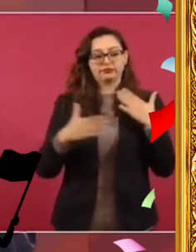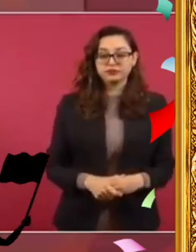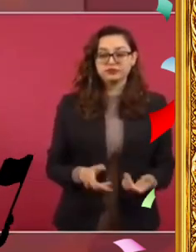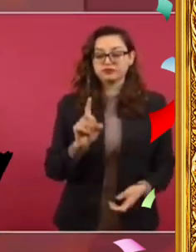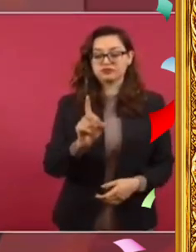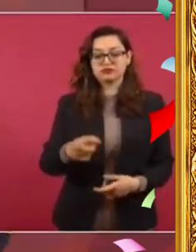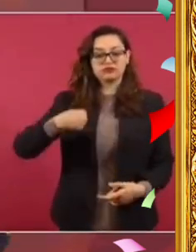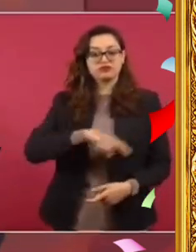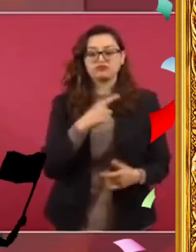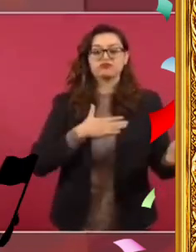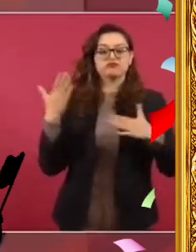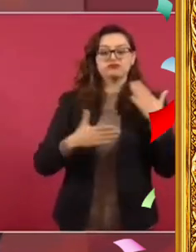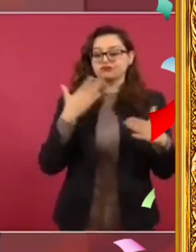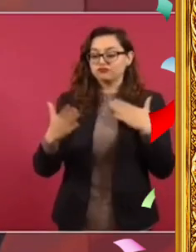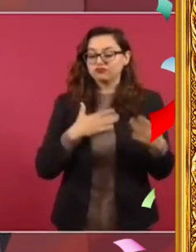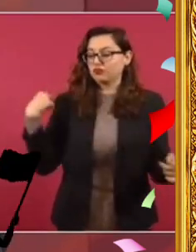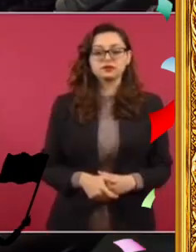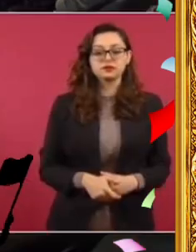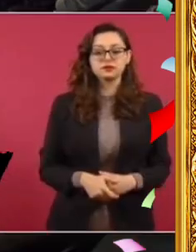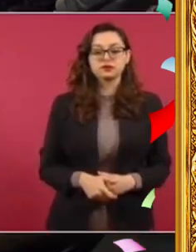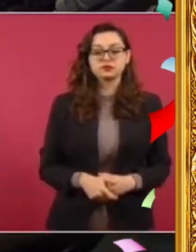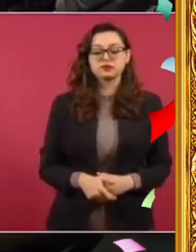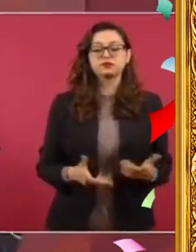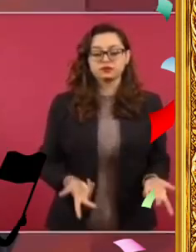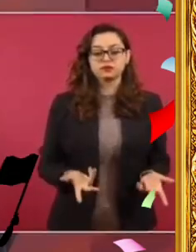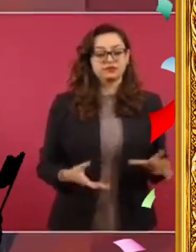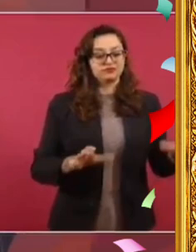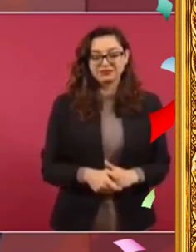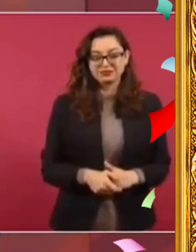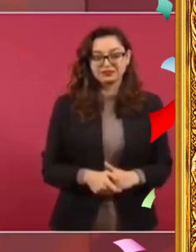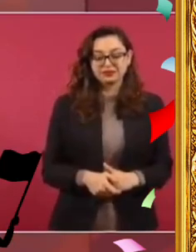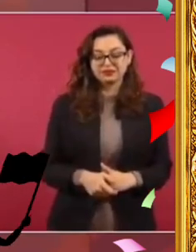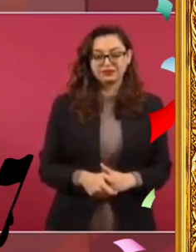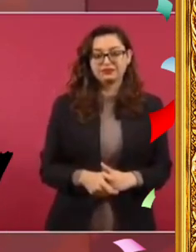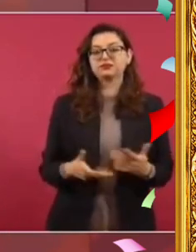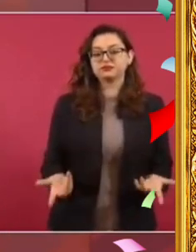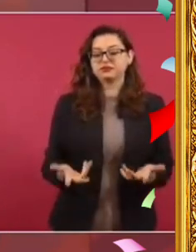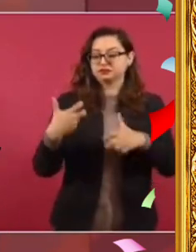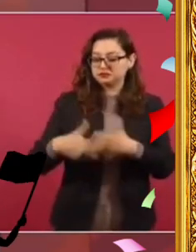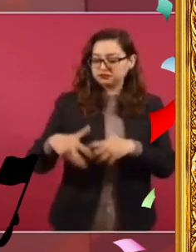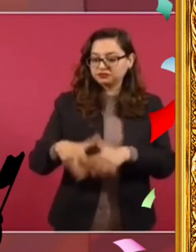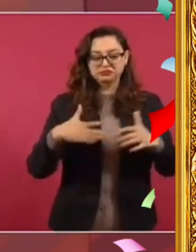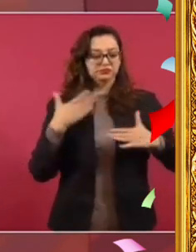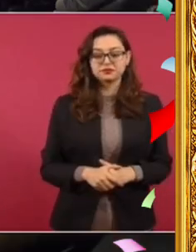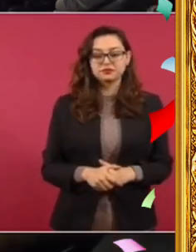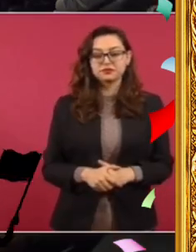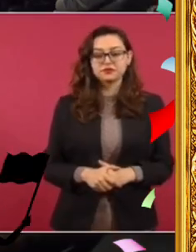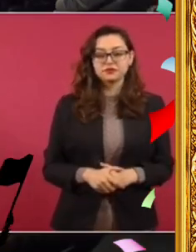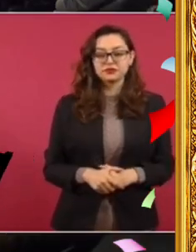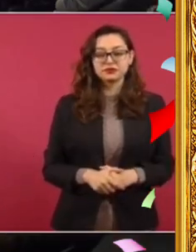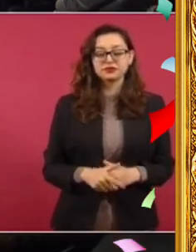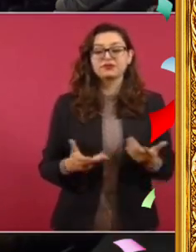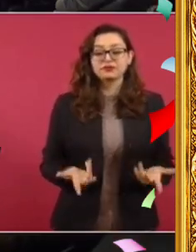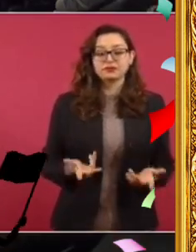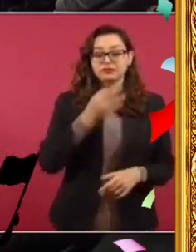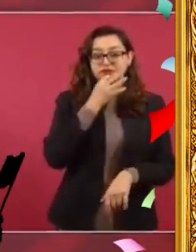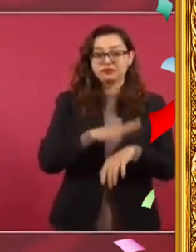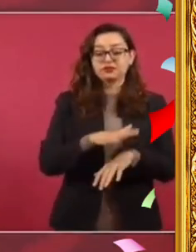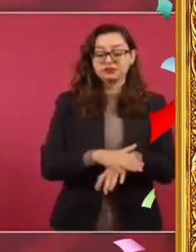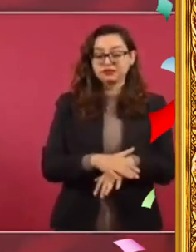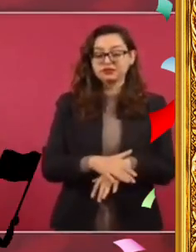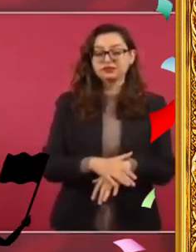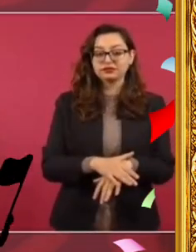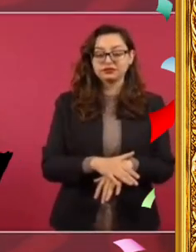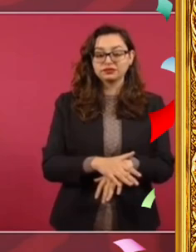oligarquía, de que no se permite la corrupción, que ahora sí pagan impuestos los potentados, de que tenemos finanzas públicas sanas, que el